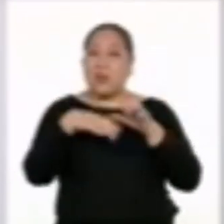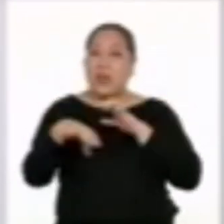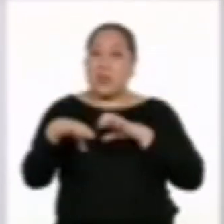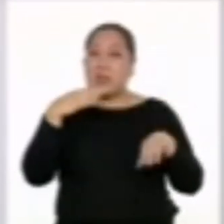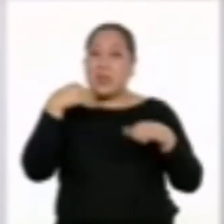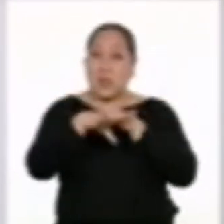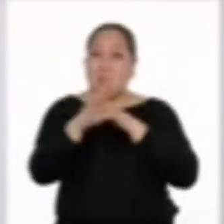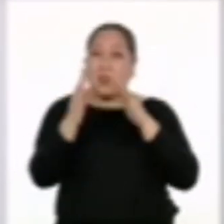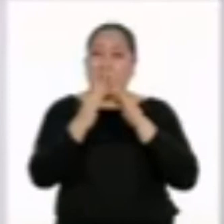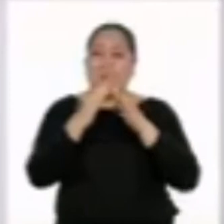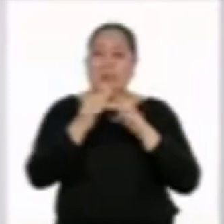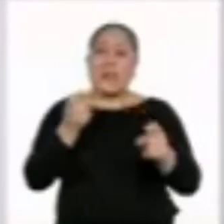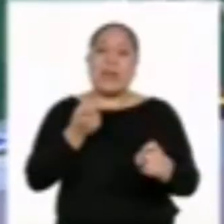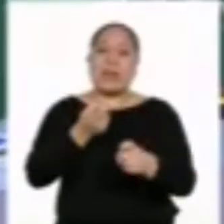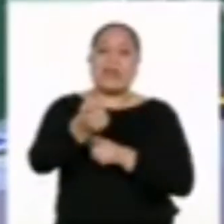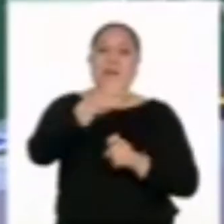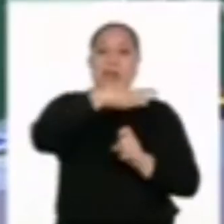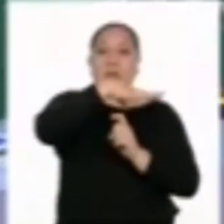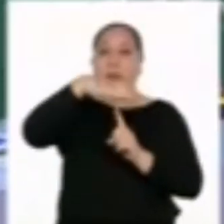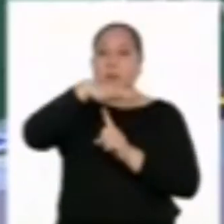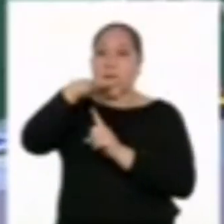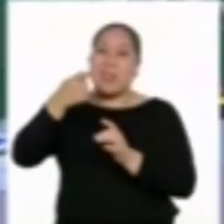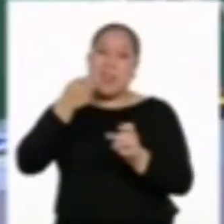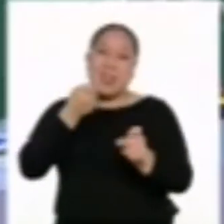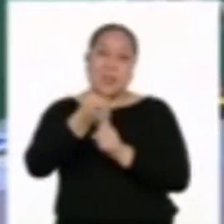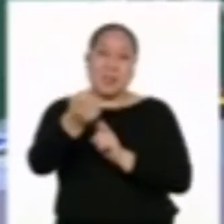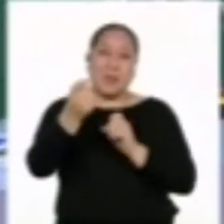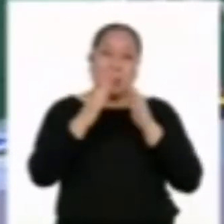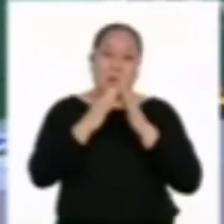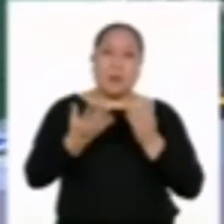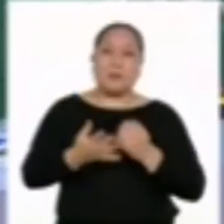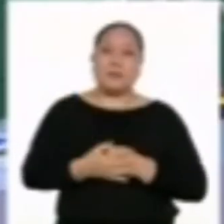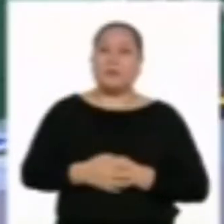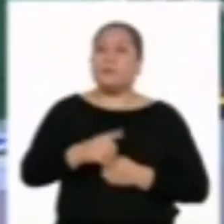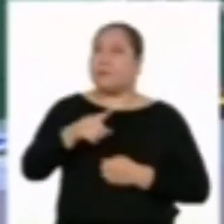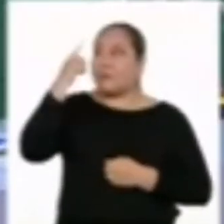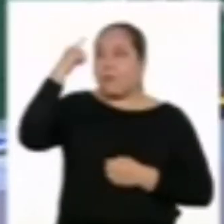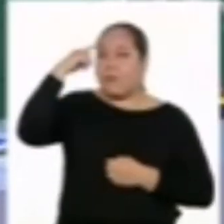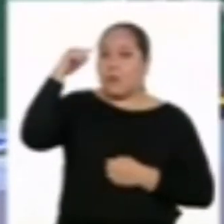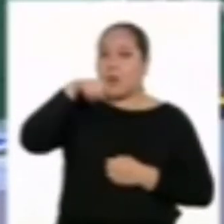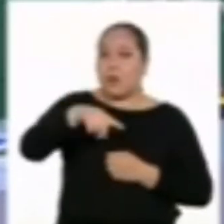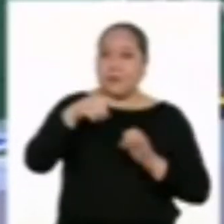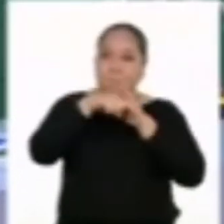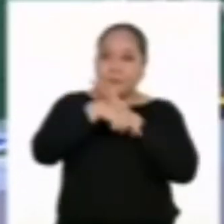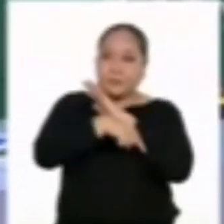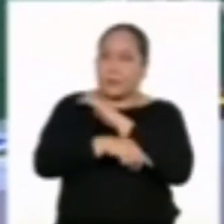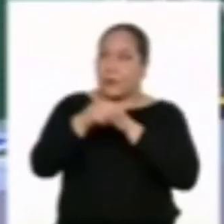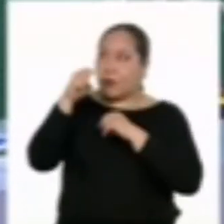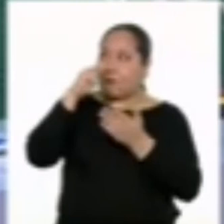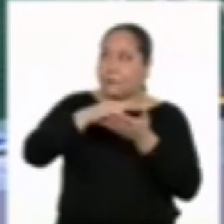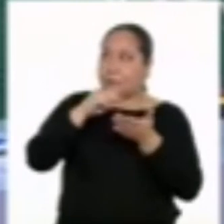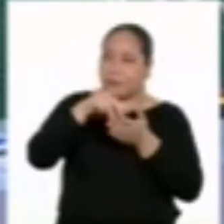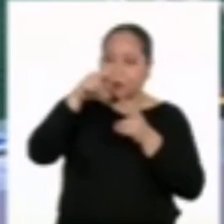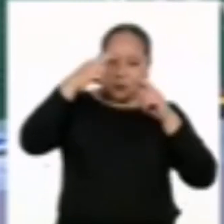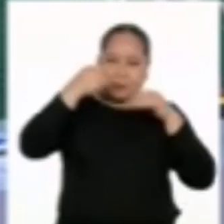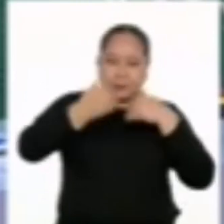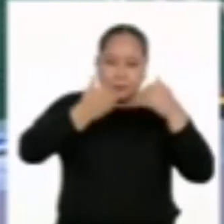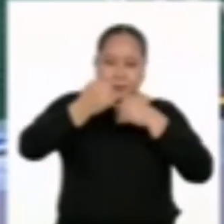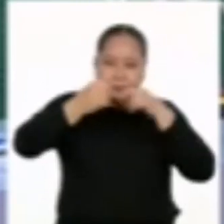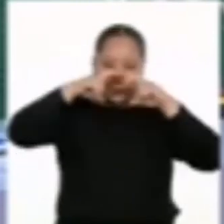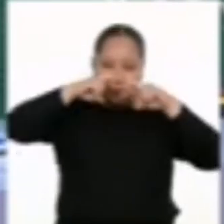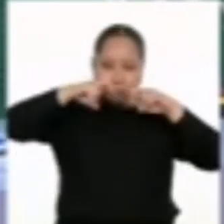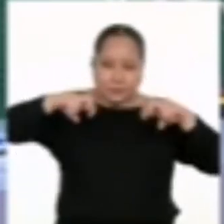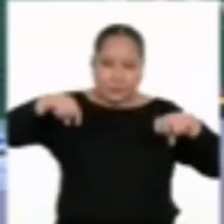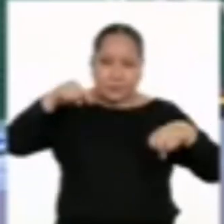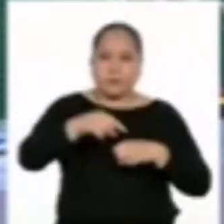que perjudican en el ambiente y en el hogar. Sí, pensando en eso y para profundizar un poco más en el proceso de investigación que